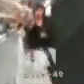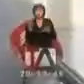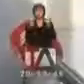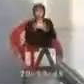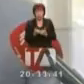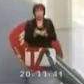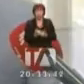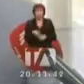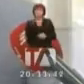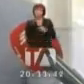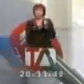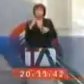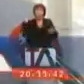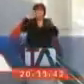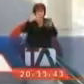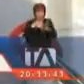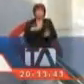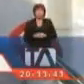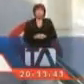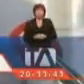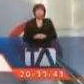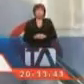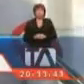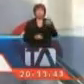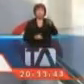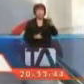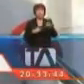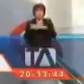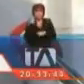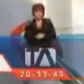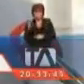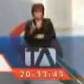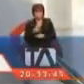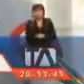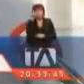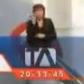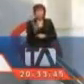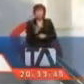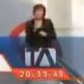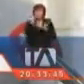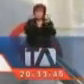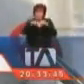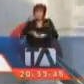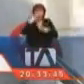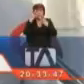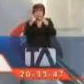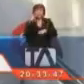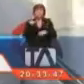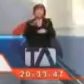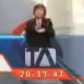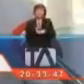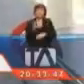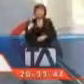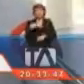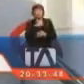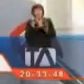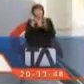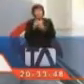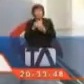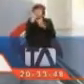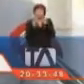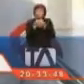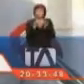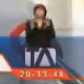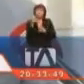pasajeros uno por uno el ansiado uno por uno un turista por habitante son los 16 millones de ecuatorianos queremos 16 millones